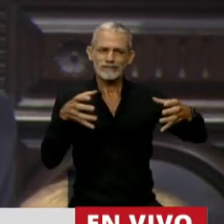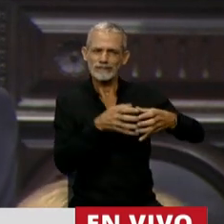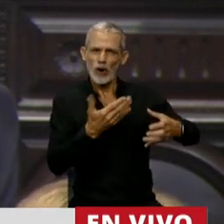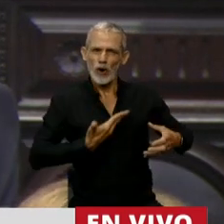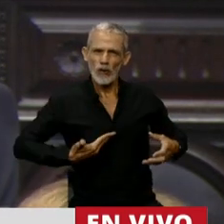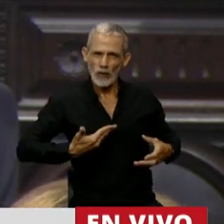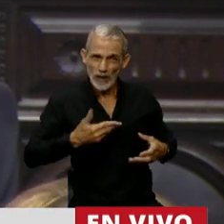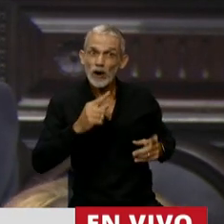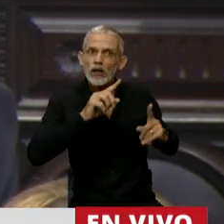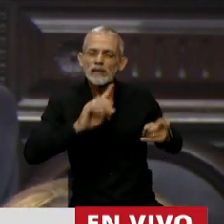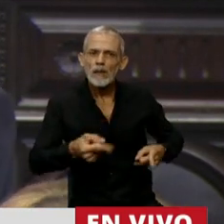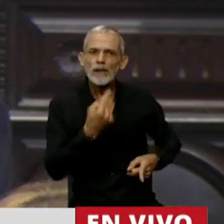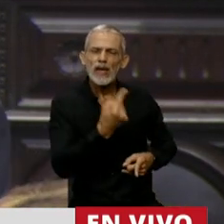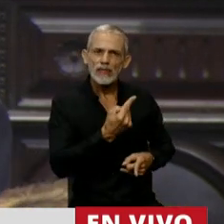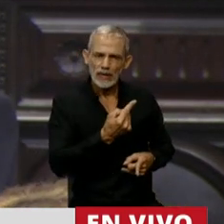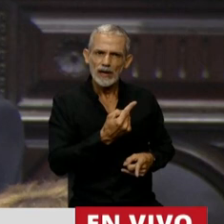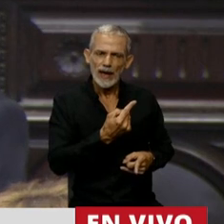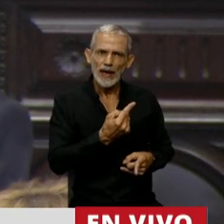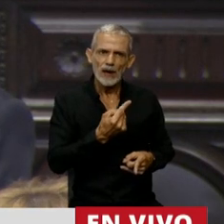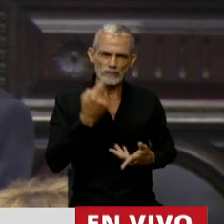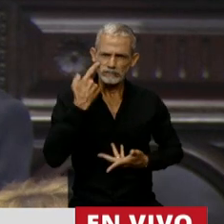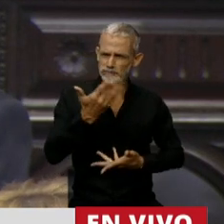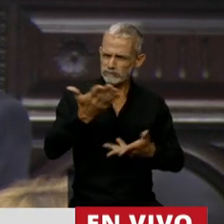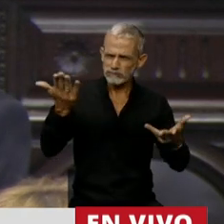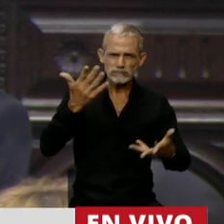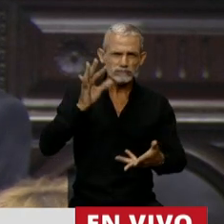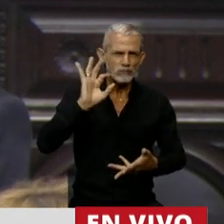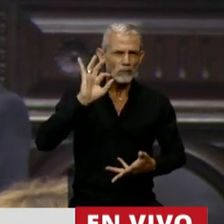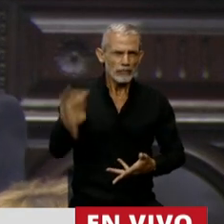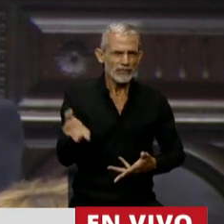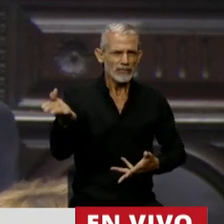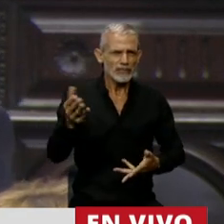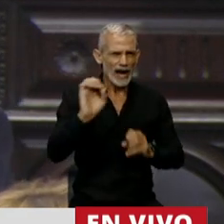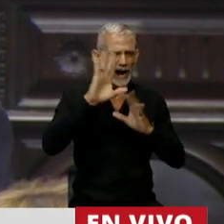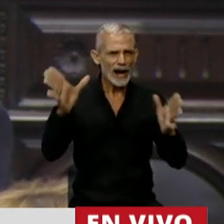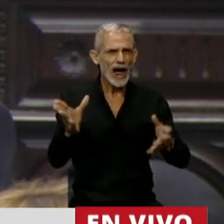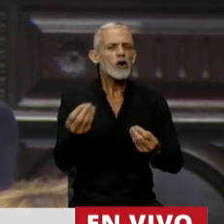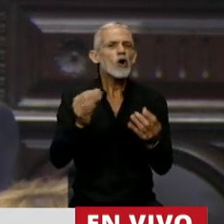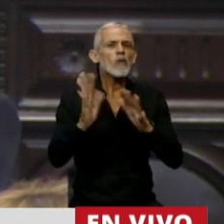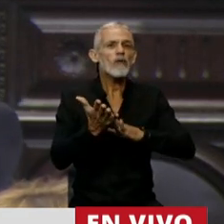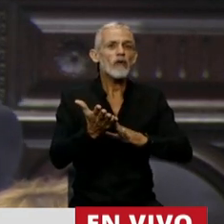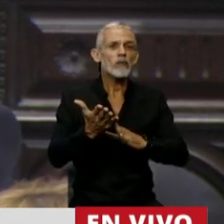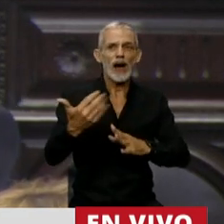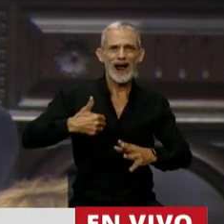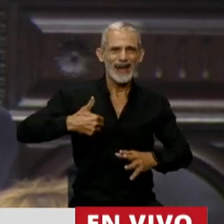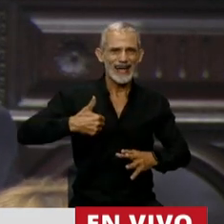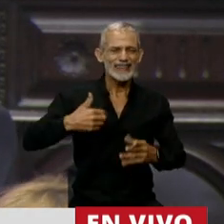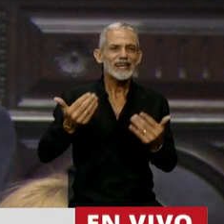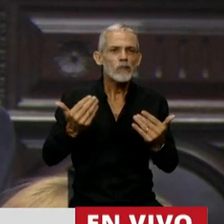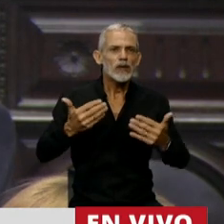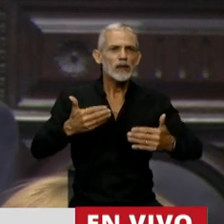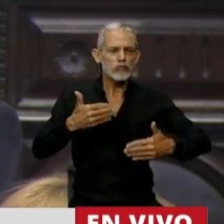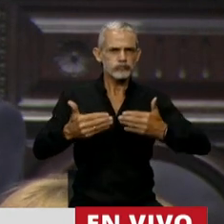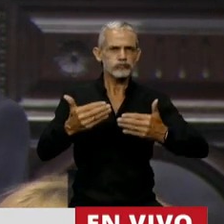bloque. Porque está a la vista lo que está pasando. ¿Cómo podemos en un país